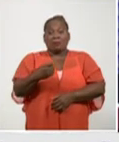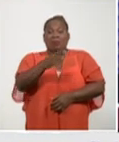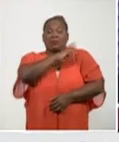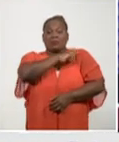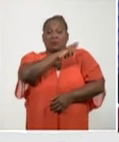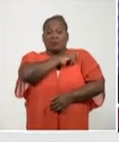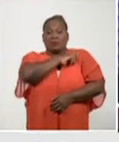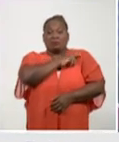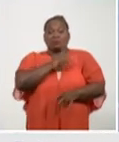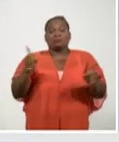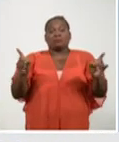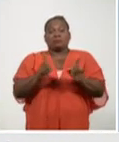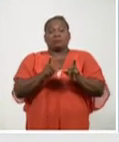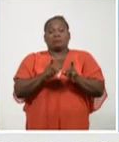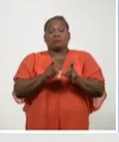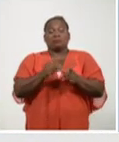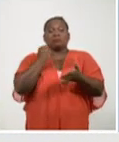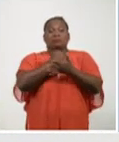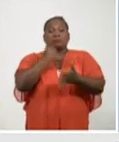han diagnosticado